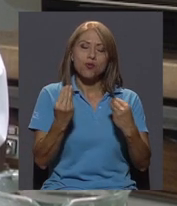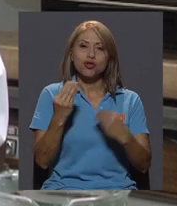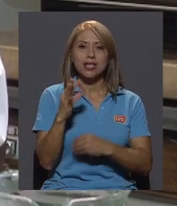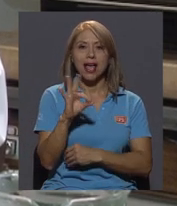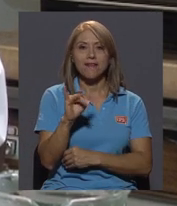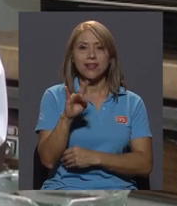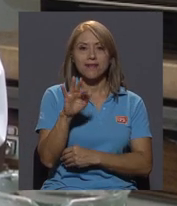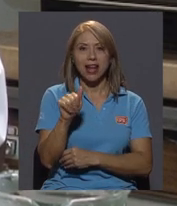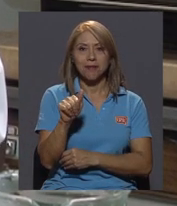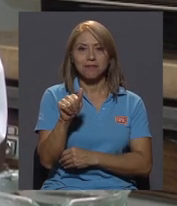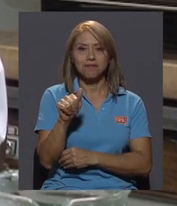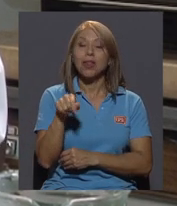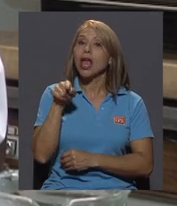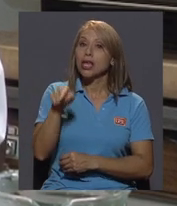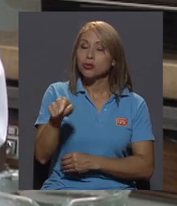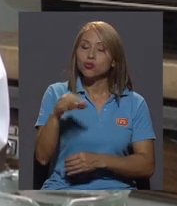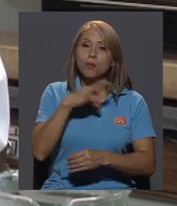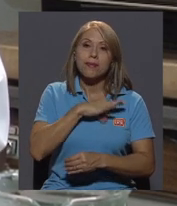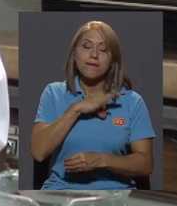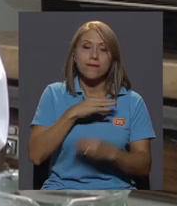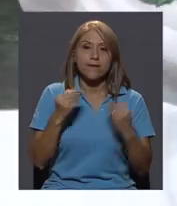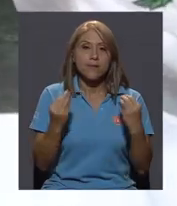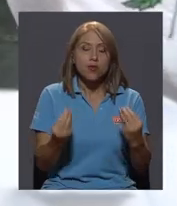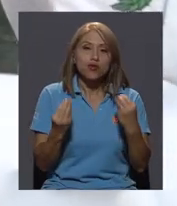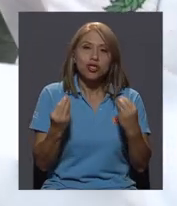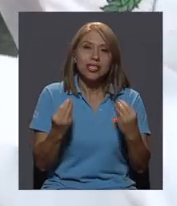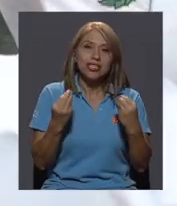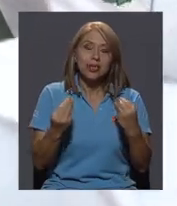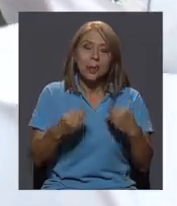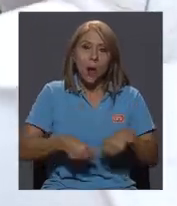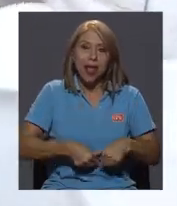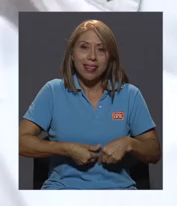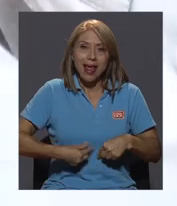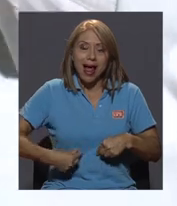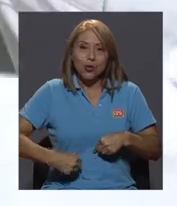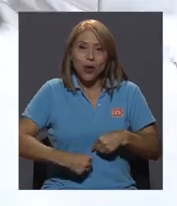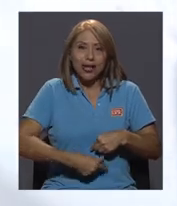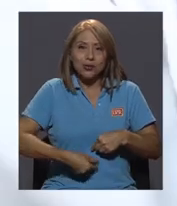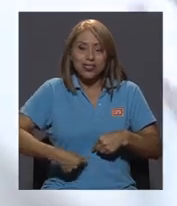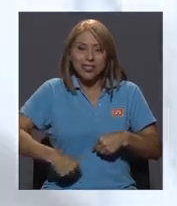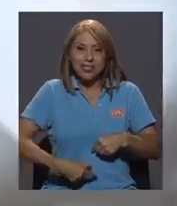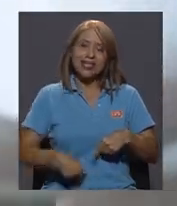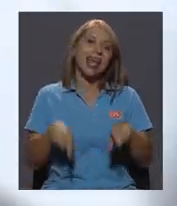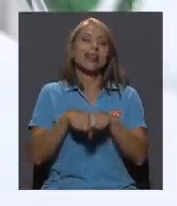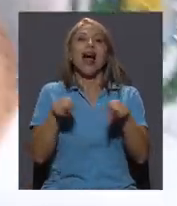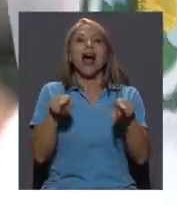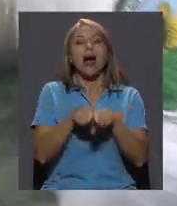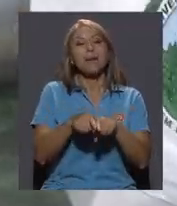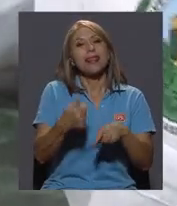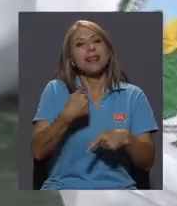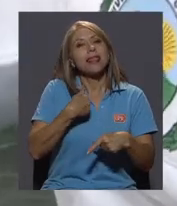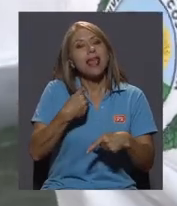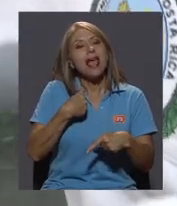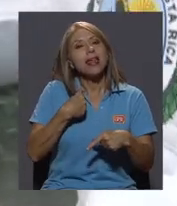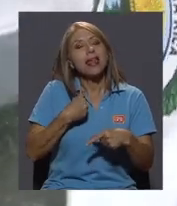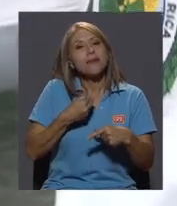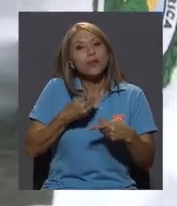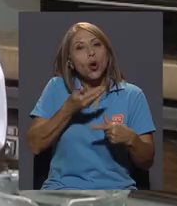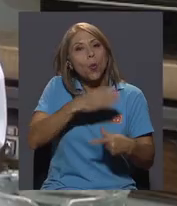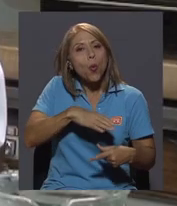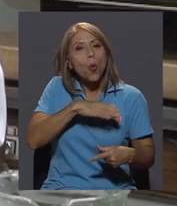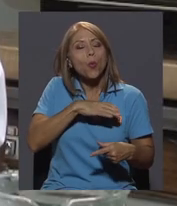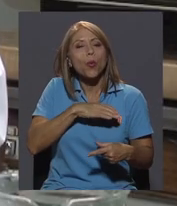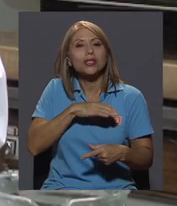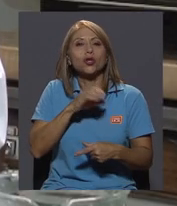ayuda, beneficia muchísimo al tracto gastrointestinal. Además, tiene compuestos